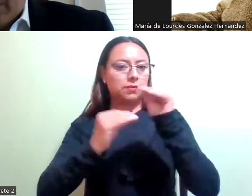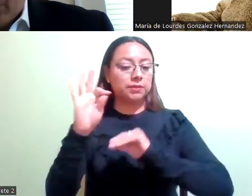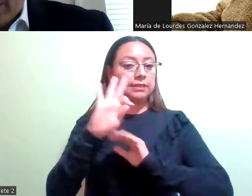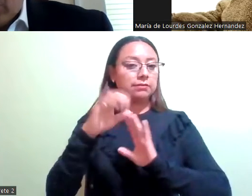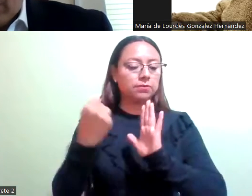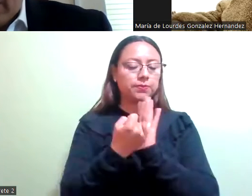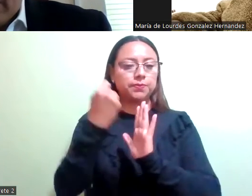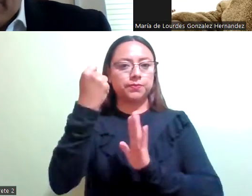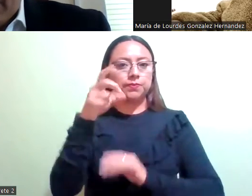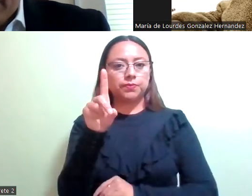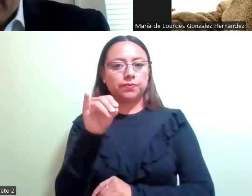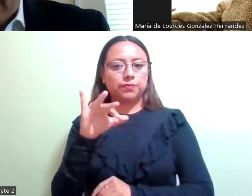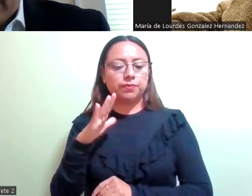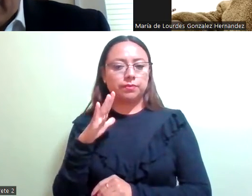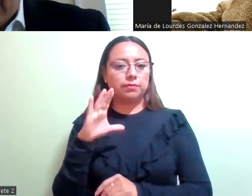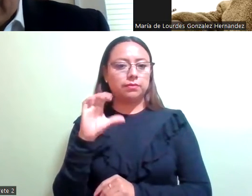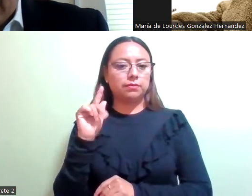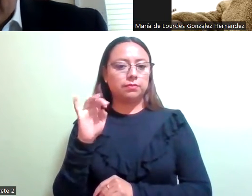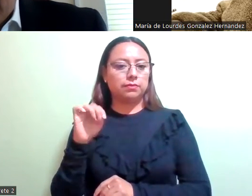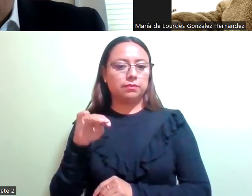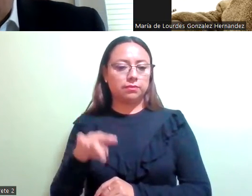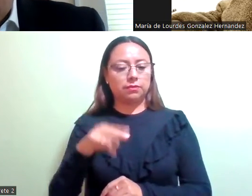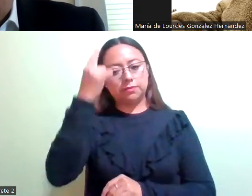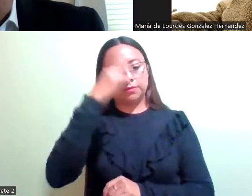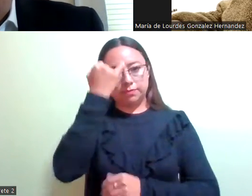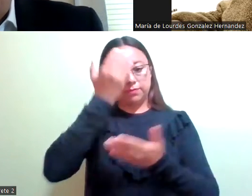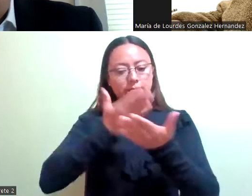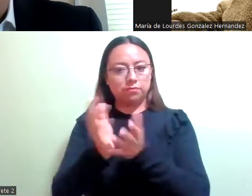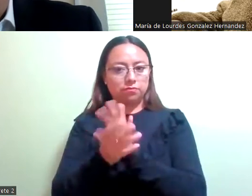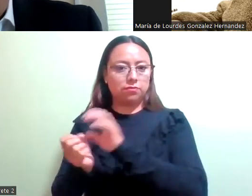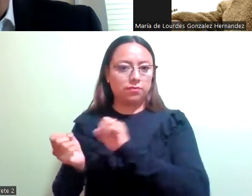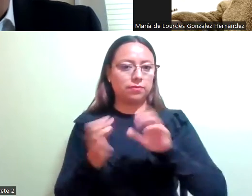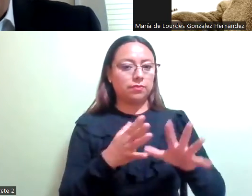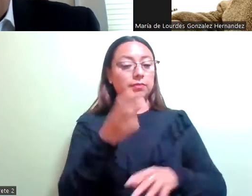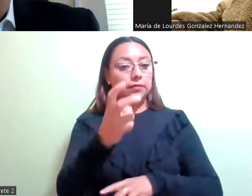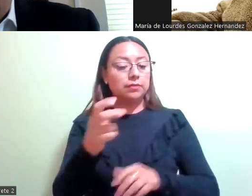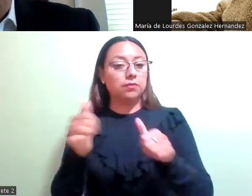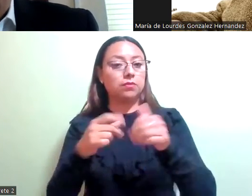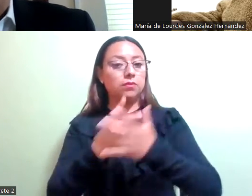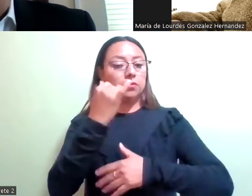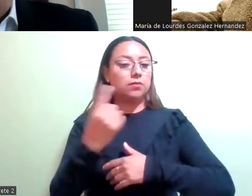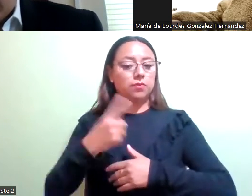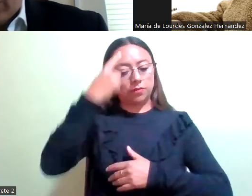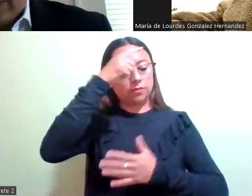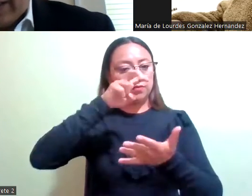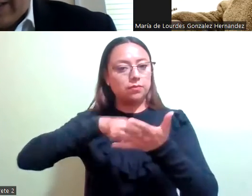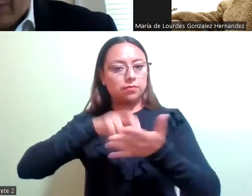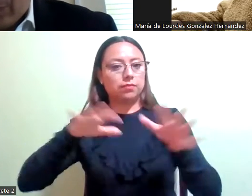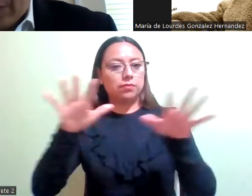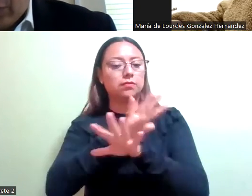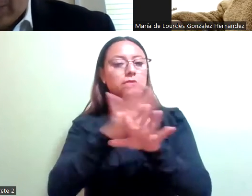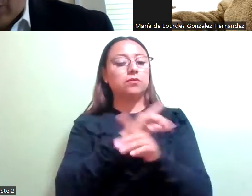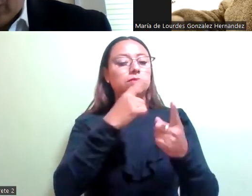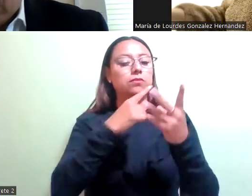caso, aprobación del dictamen que desecha la iniciativa con proyecto de decreto por el que se reforman diversas disposiciones de la Ley